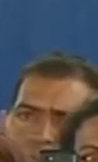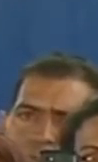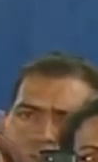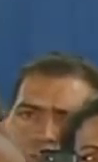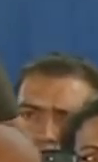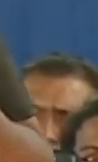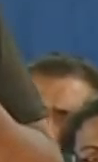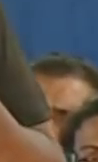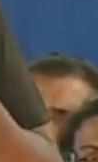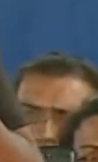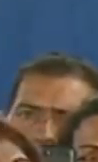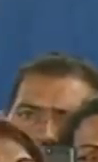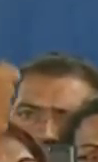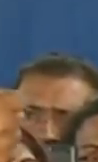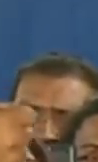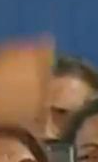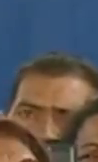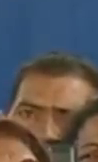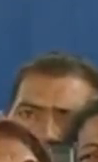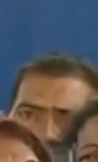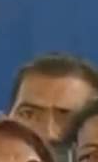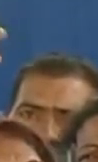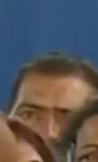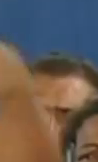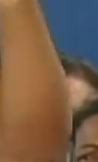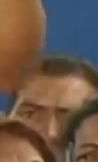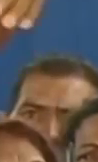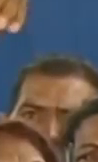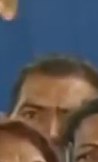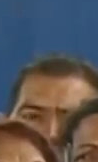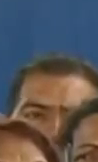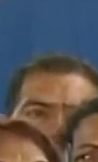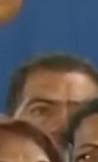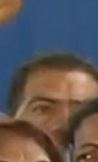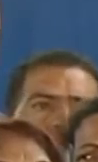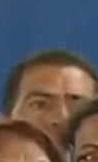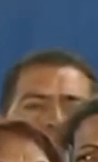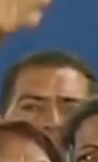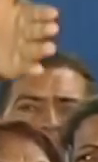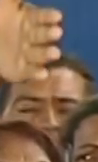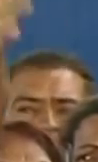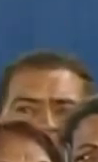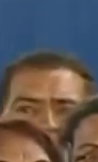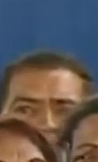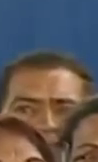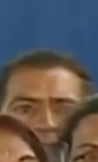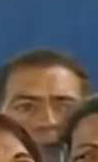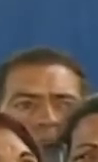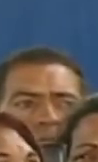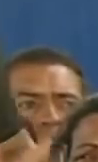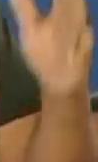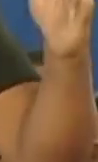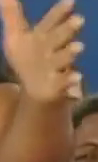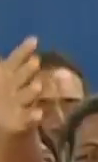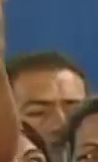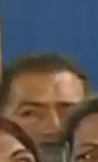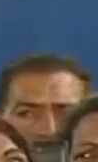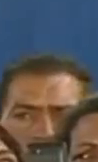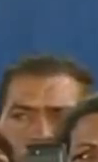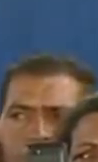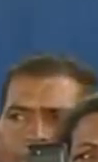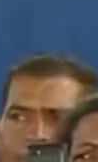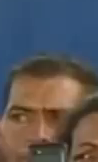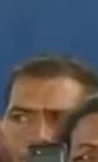en la bolsa. Y nosotros vendemos el CLA pesquero a las comunidades con los camiones que usted nos está ofreciendo. Eso es lo que yo